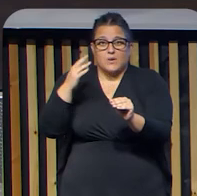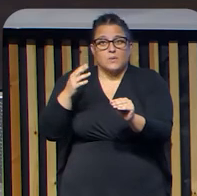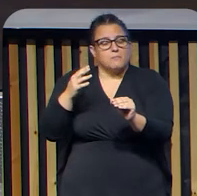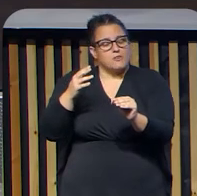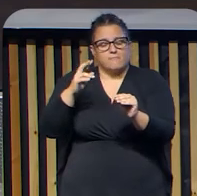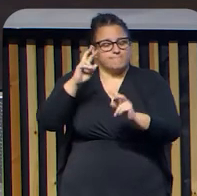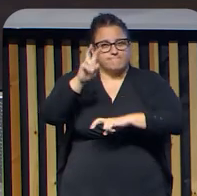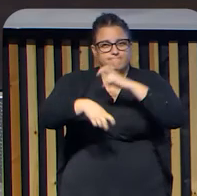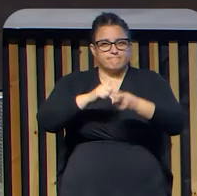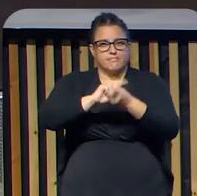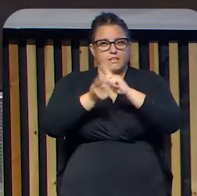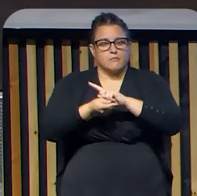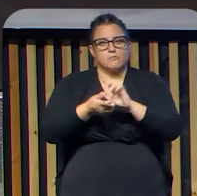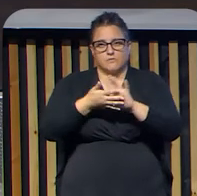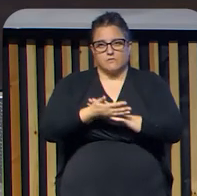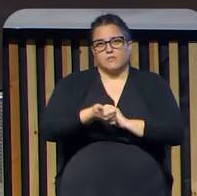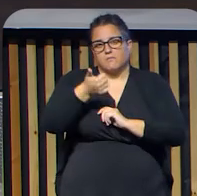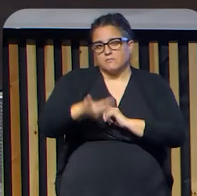cotelo primero